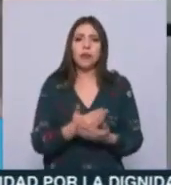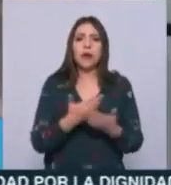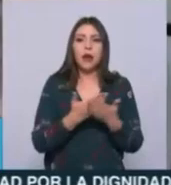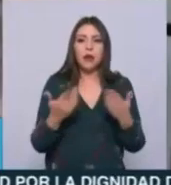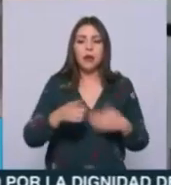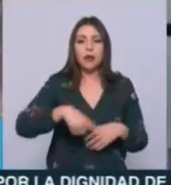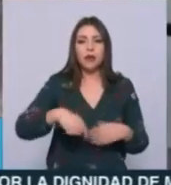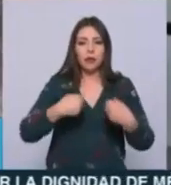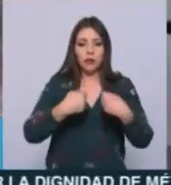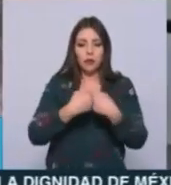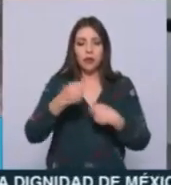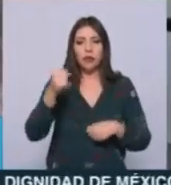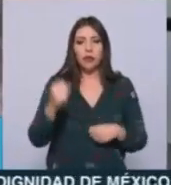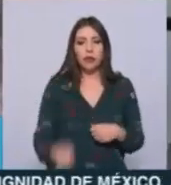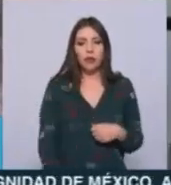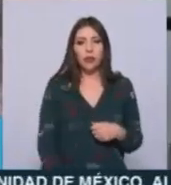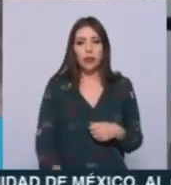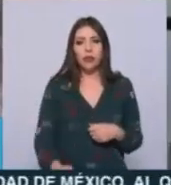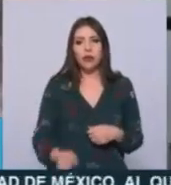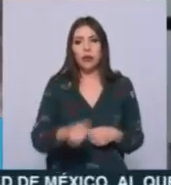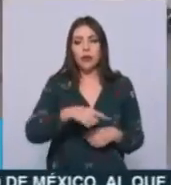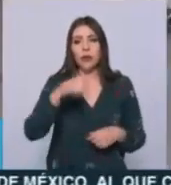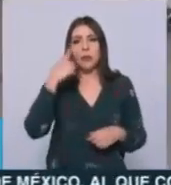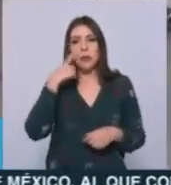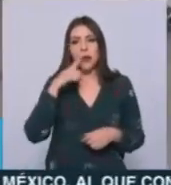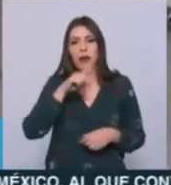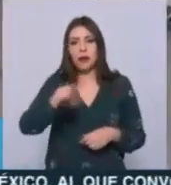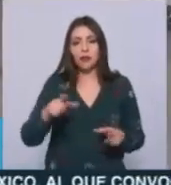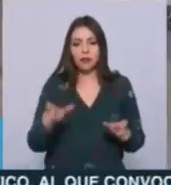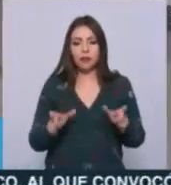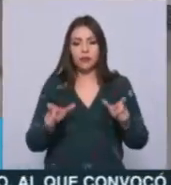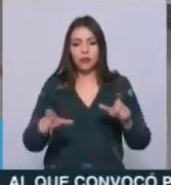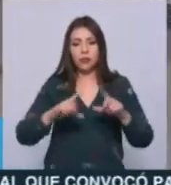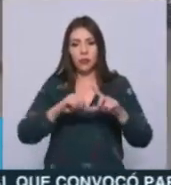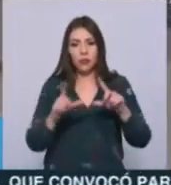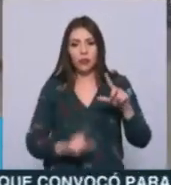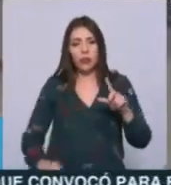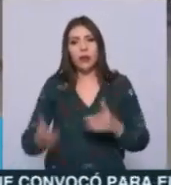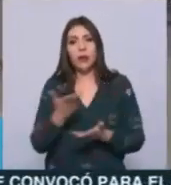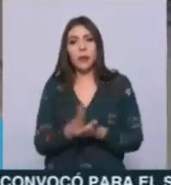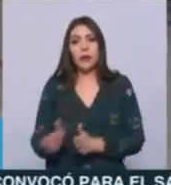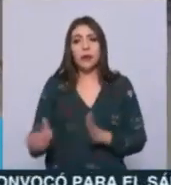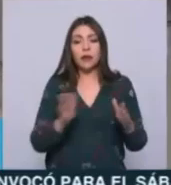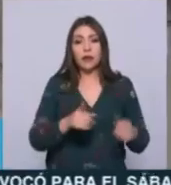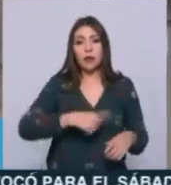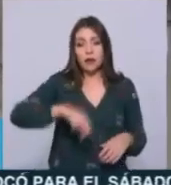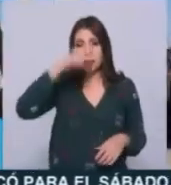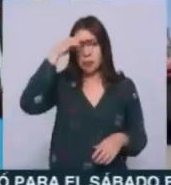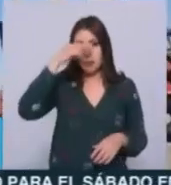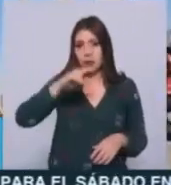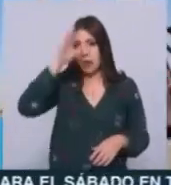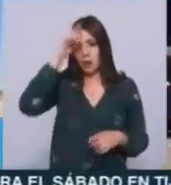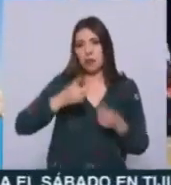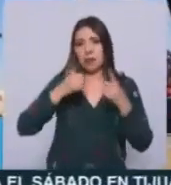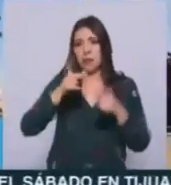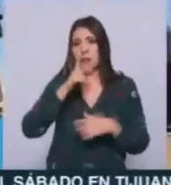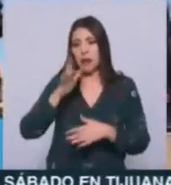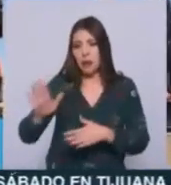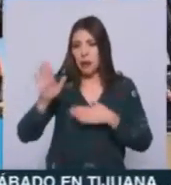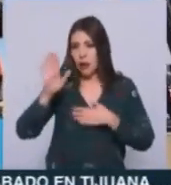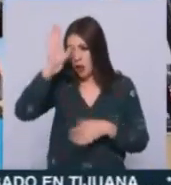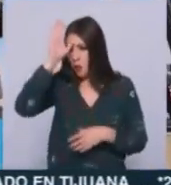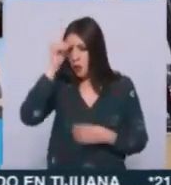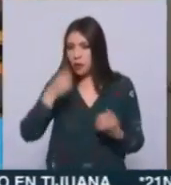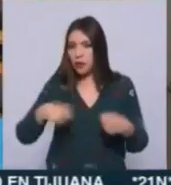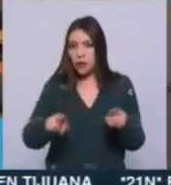sur de la Guardia Nacional, y que además México se ha comprometido de manera puntual a ayudar a